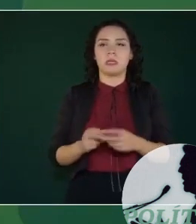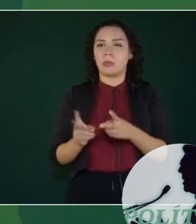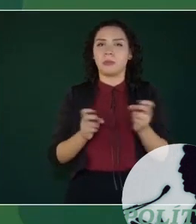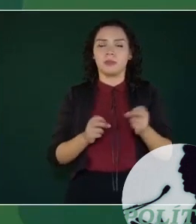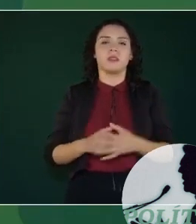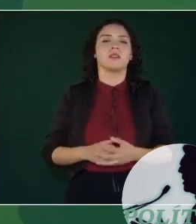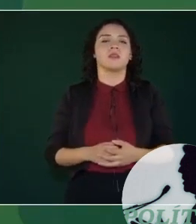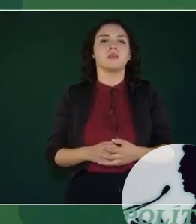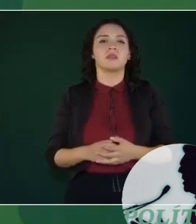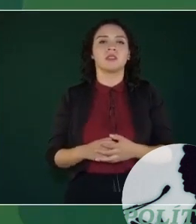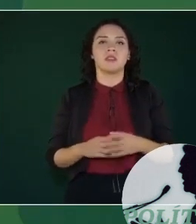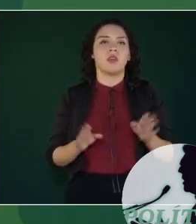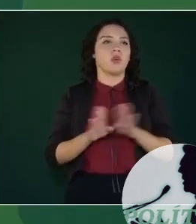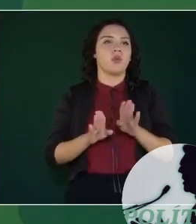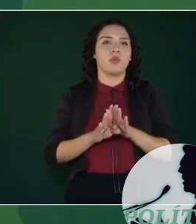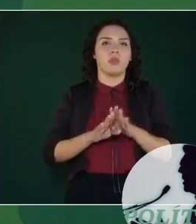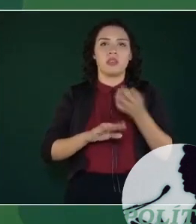El Estado no desaparece